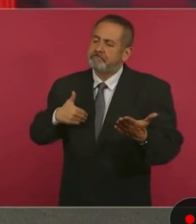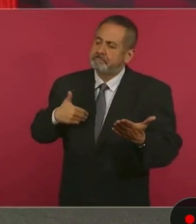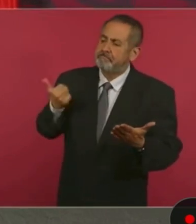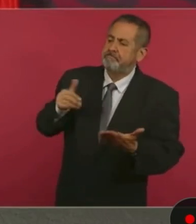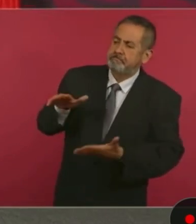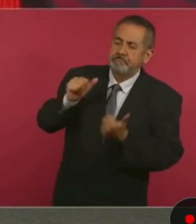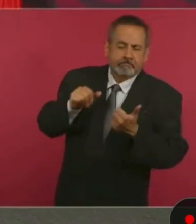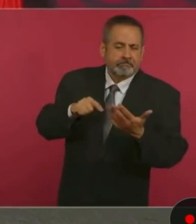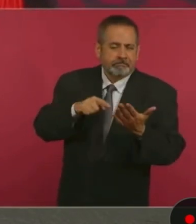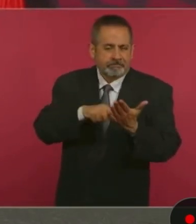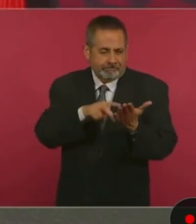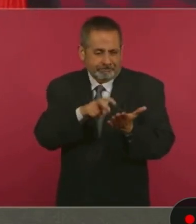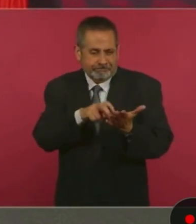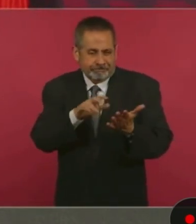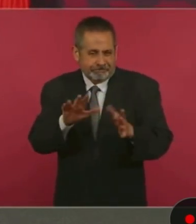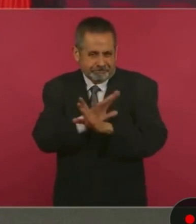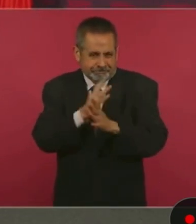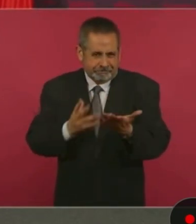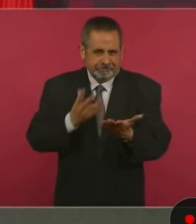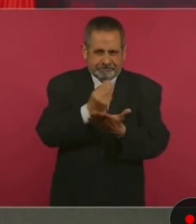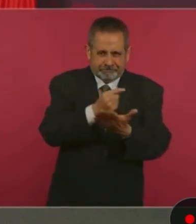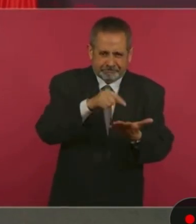de banca